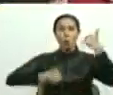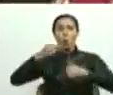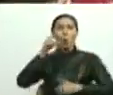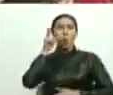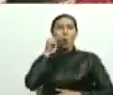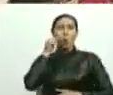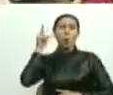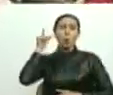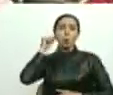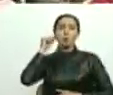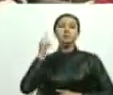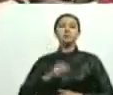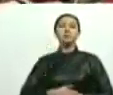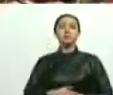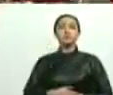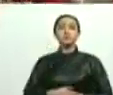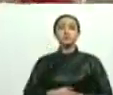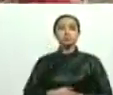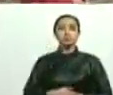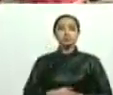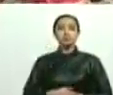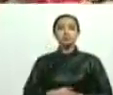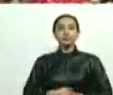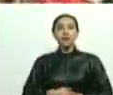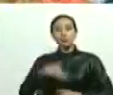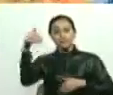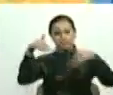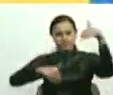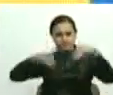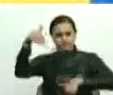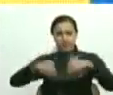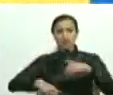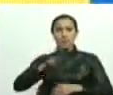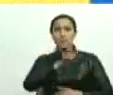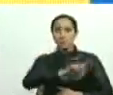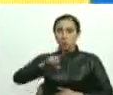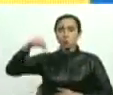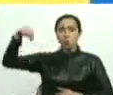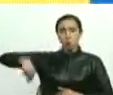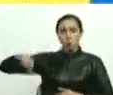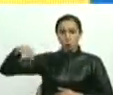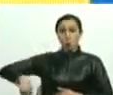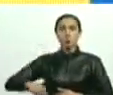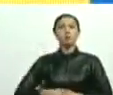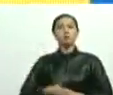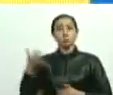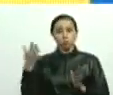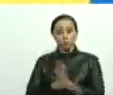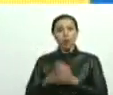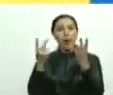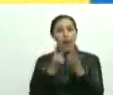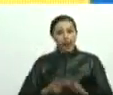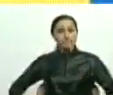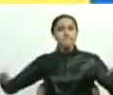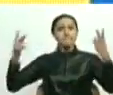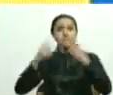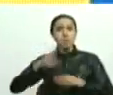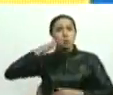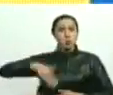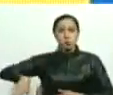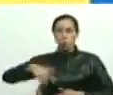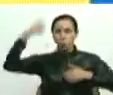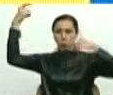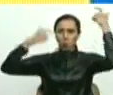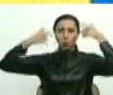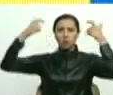mejores candidatos y las mejores candidatas para las elecciones del 21 de noviembre, rumbo a la victoria del pueblo chavista, rumbo a